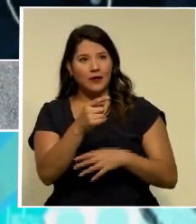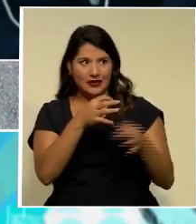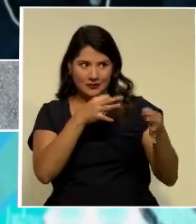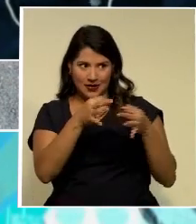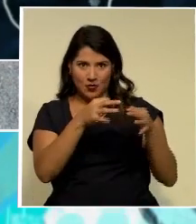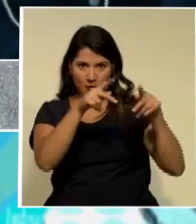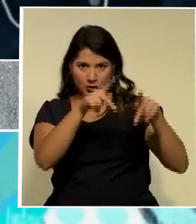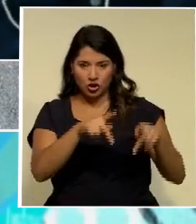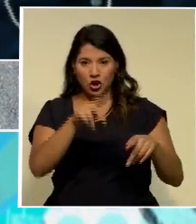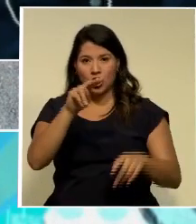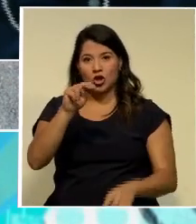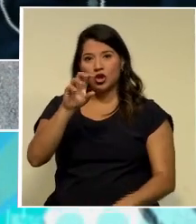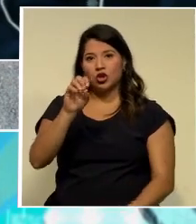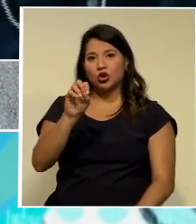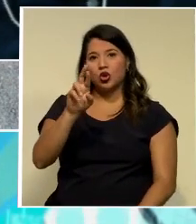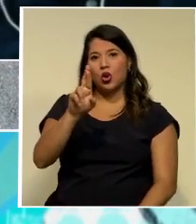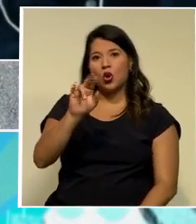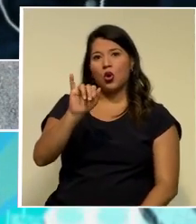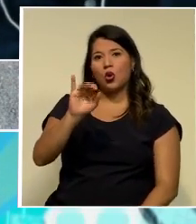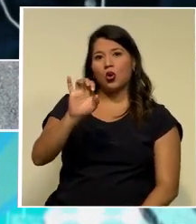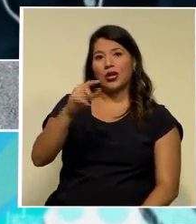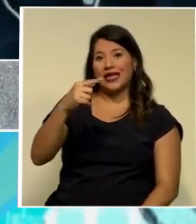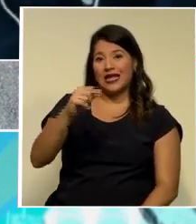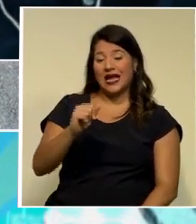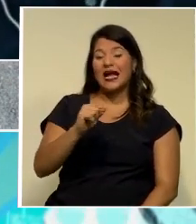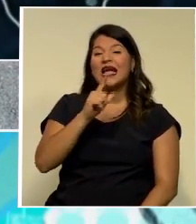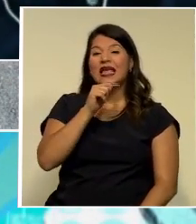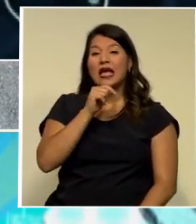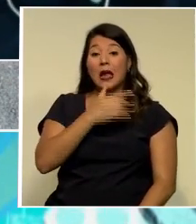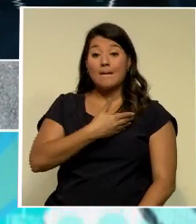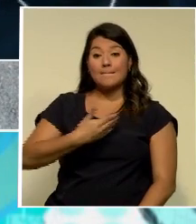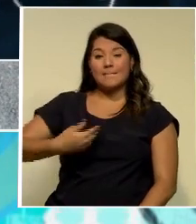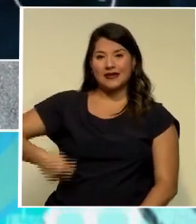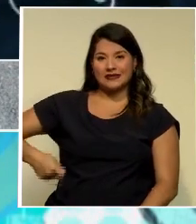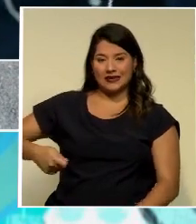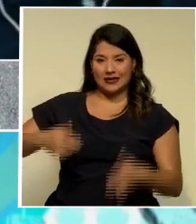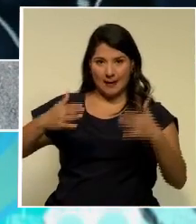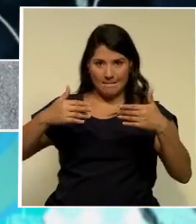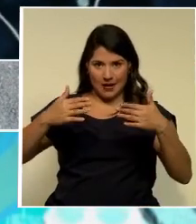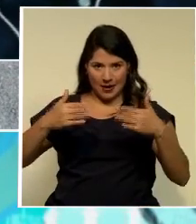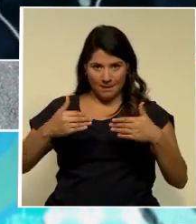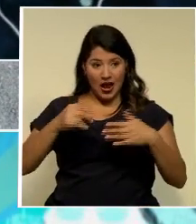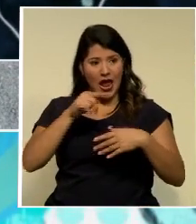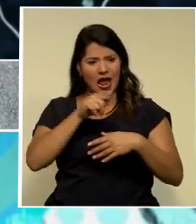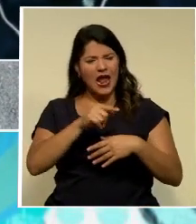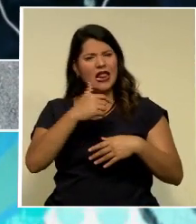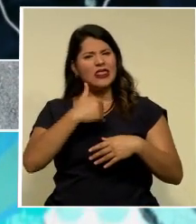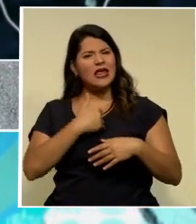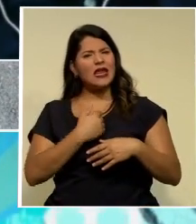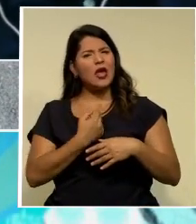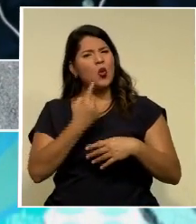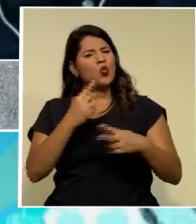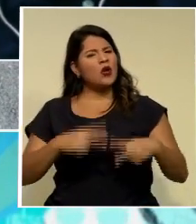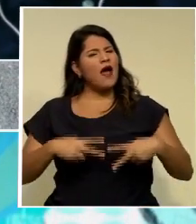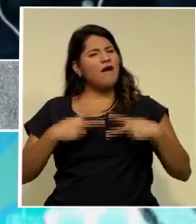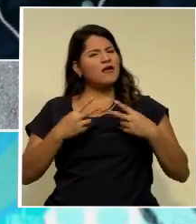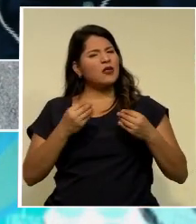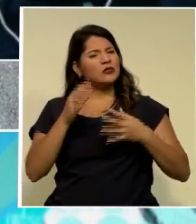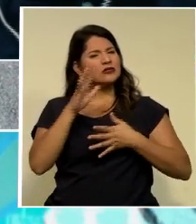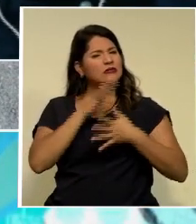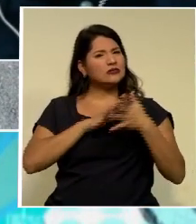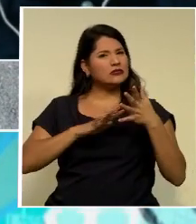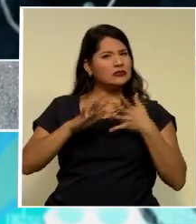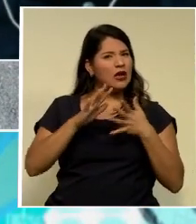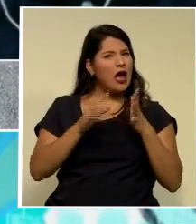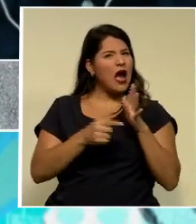que Noriega era el presidente de Panamá, entró en conflicto, un hombre que tenía una vida muy controvertida, por